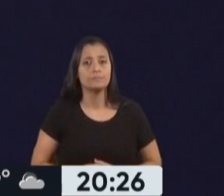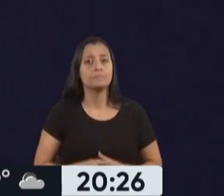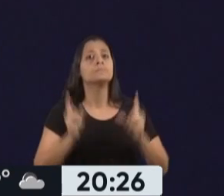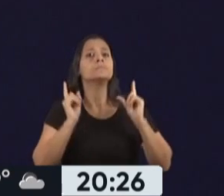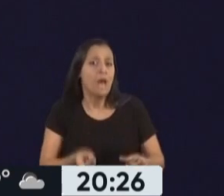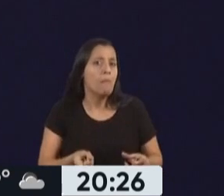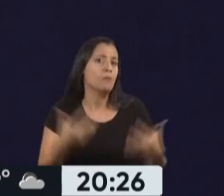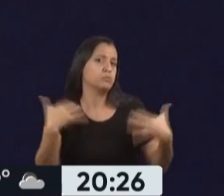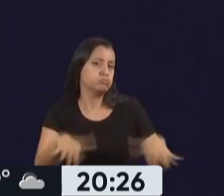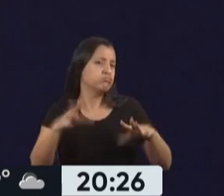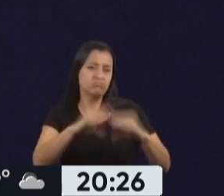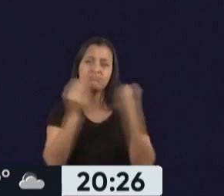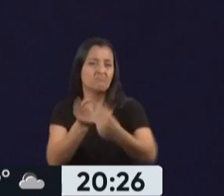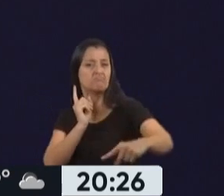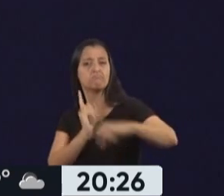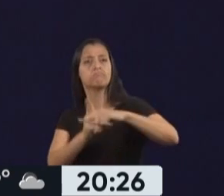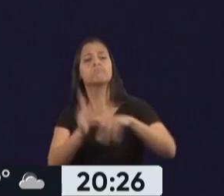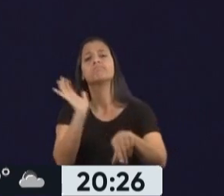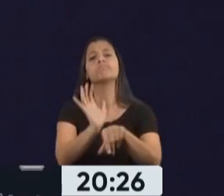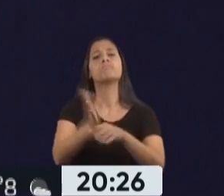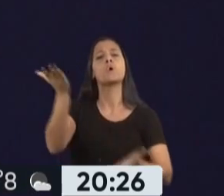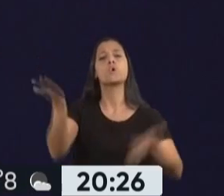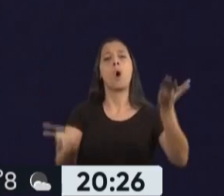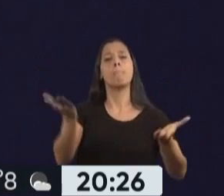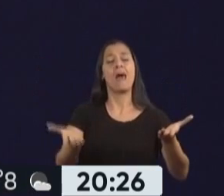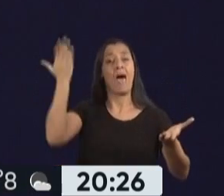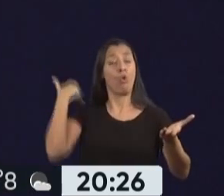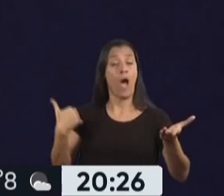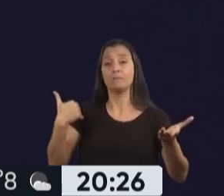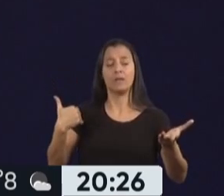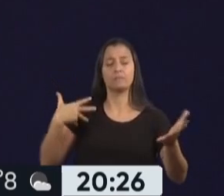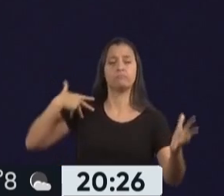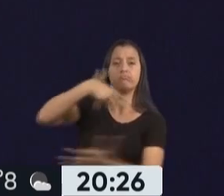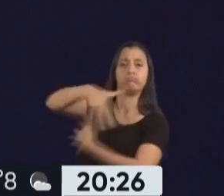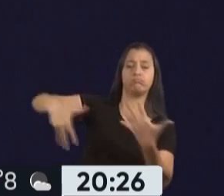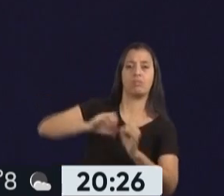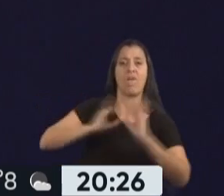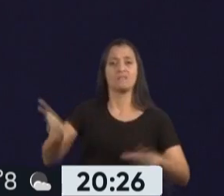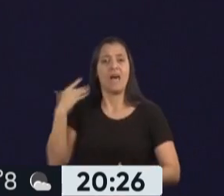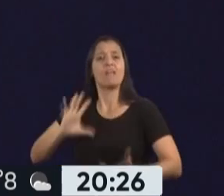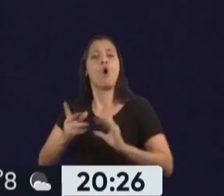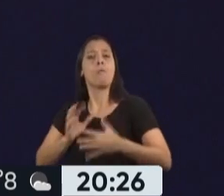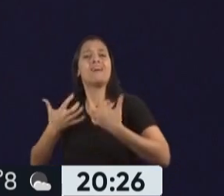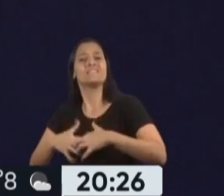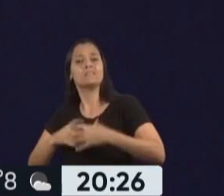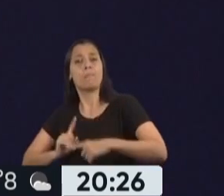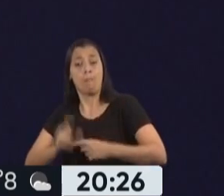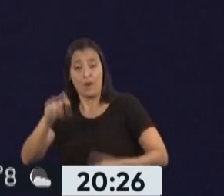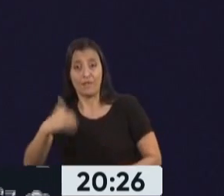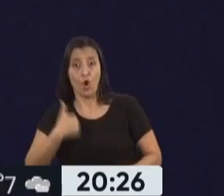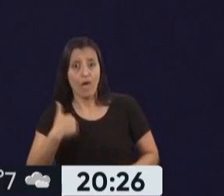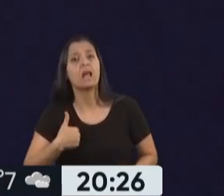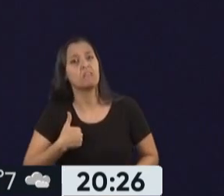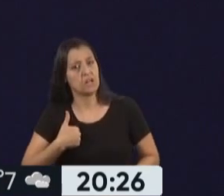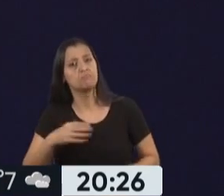absolutamente extraordinarios cuando uno lo contrasta con la burocracia y el esquema político que rige en la Argentina,